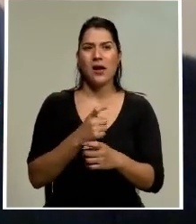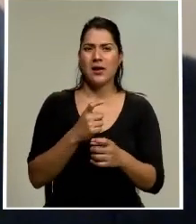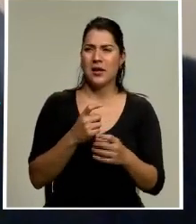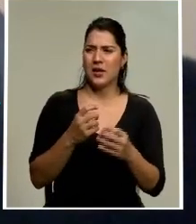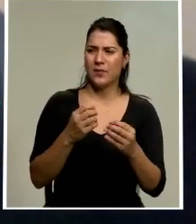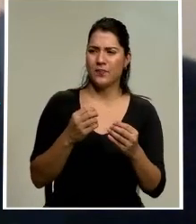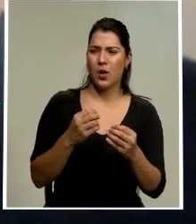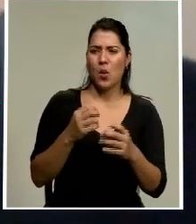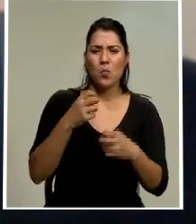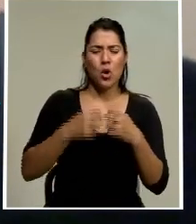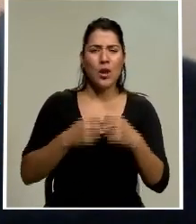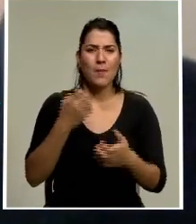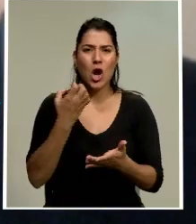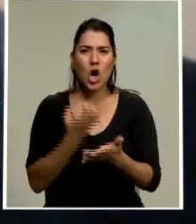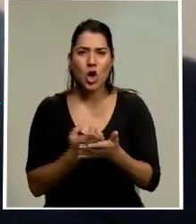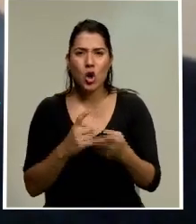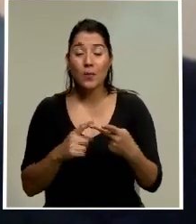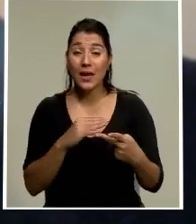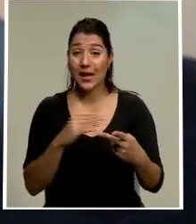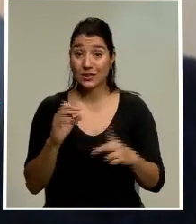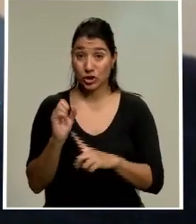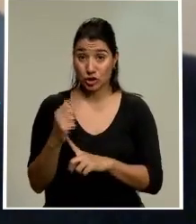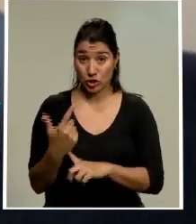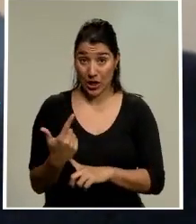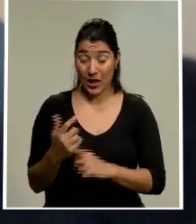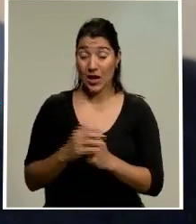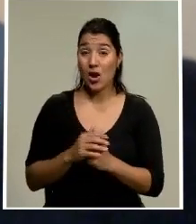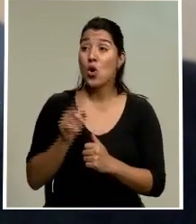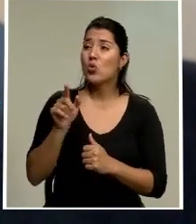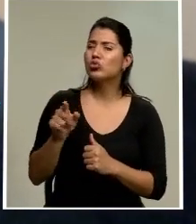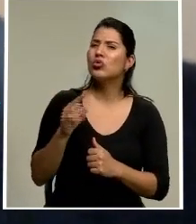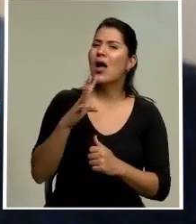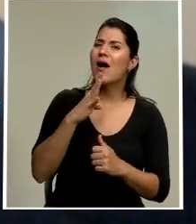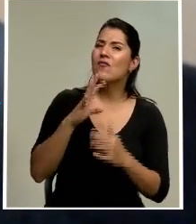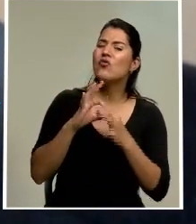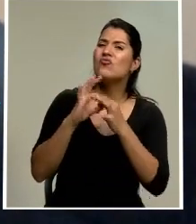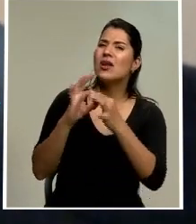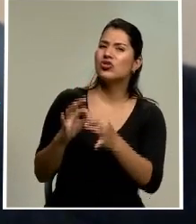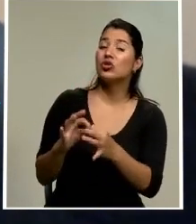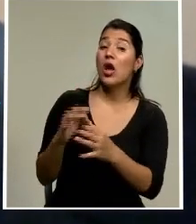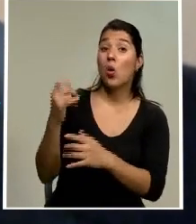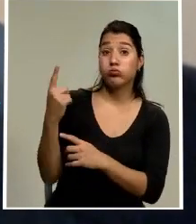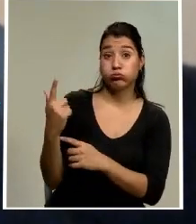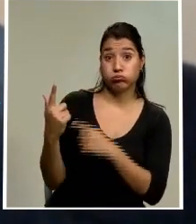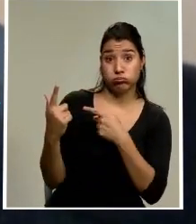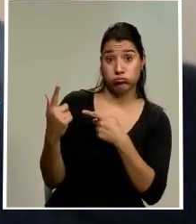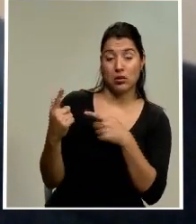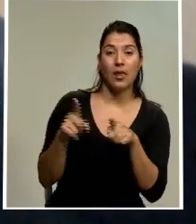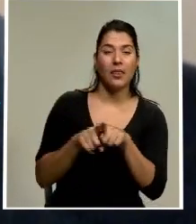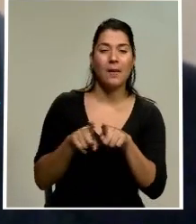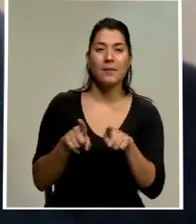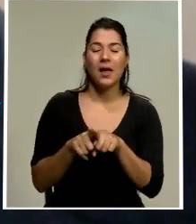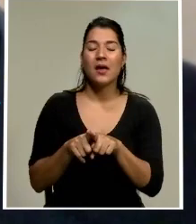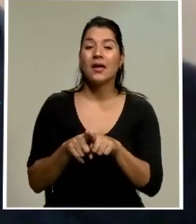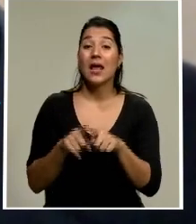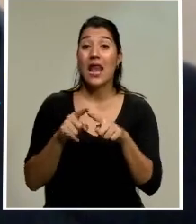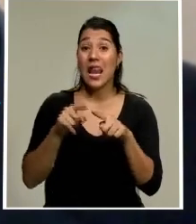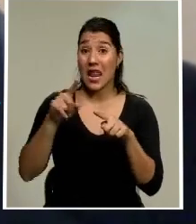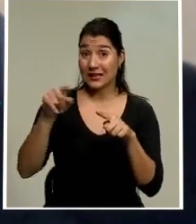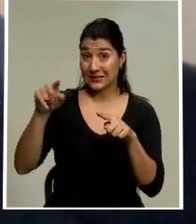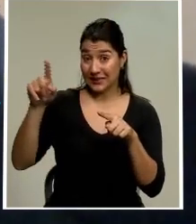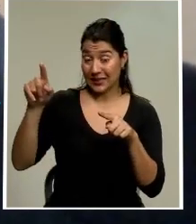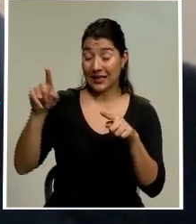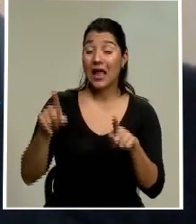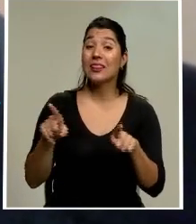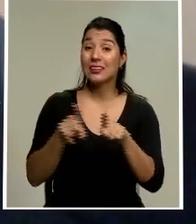y de carácter social. Y usted mencionó el tema de las armas también, que la estadística